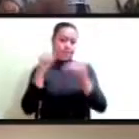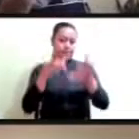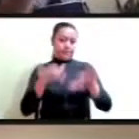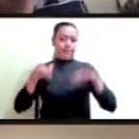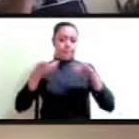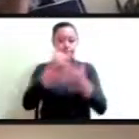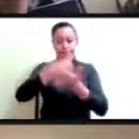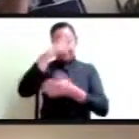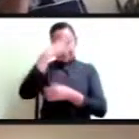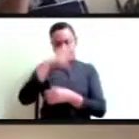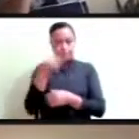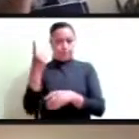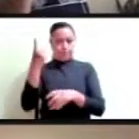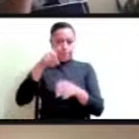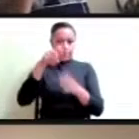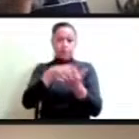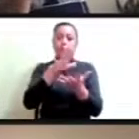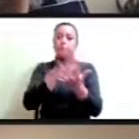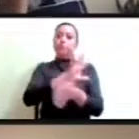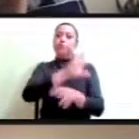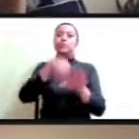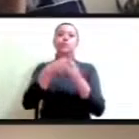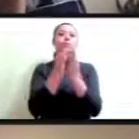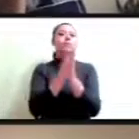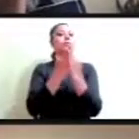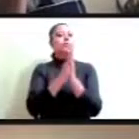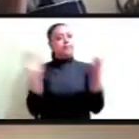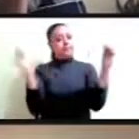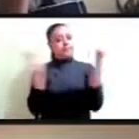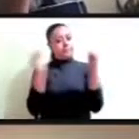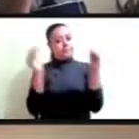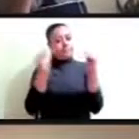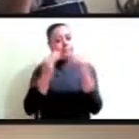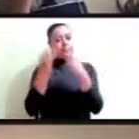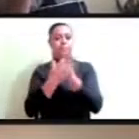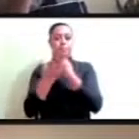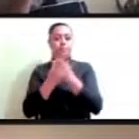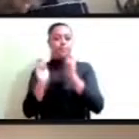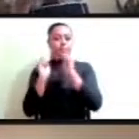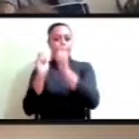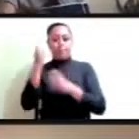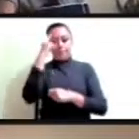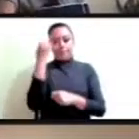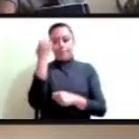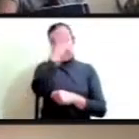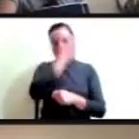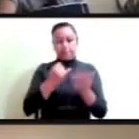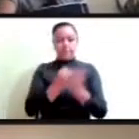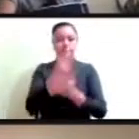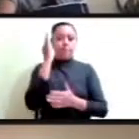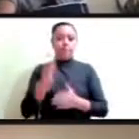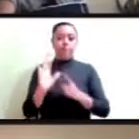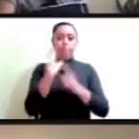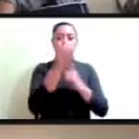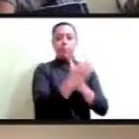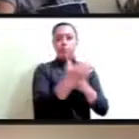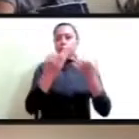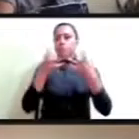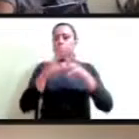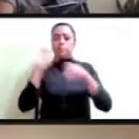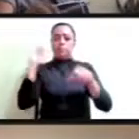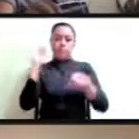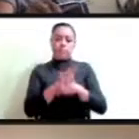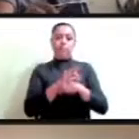su inserción íntegra en el diario de los debates y se turnará para su análisis y dictamen a la Comisión de Preservación del Medio Ambiente, Cambio Climático, Protección